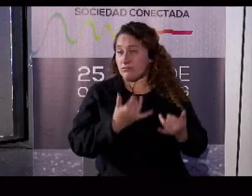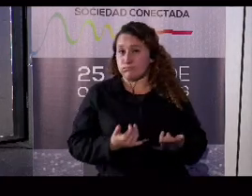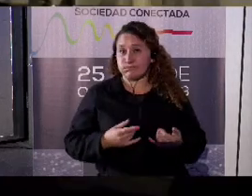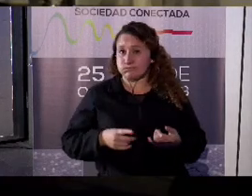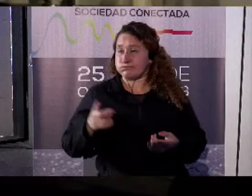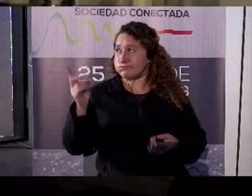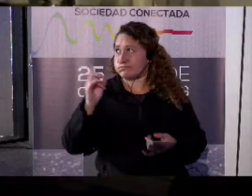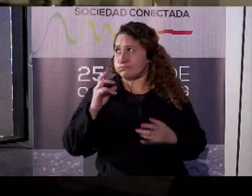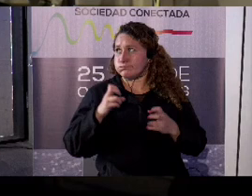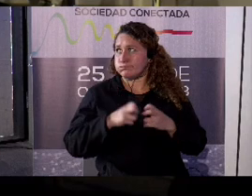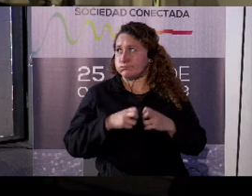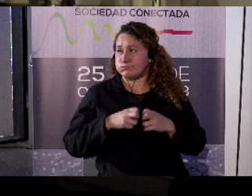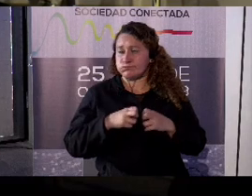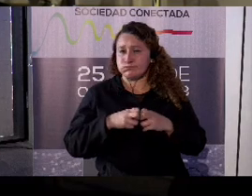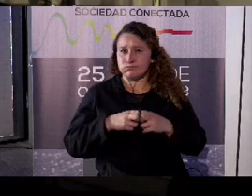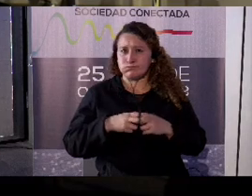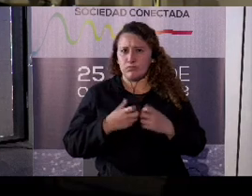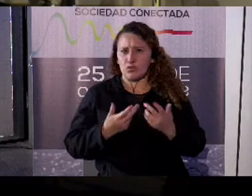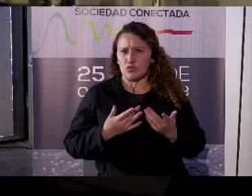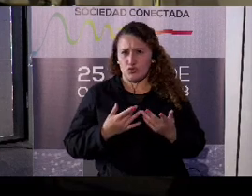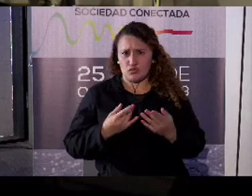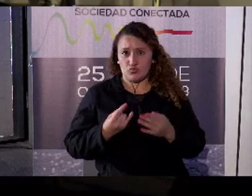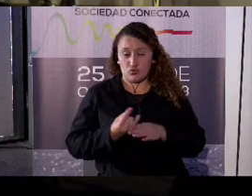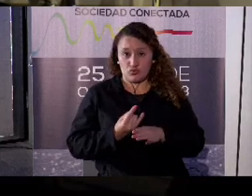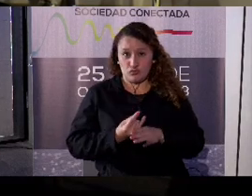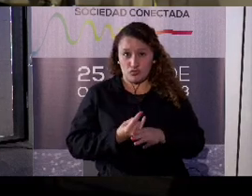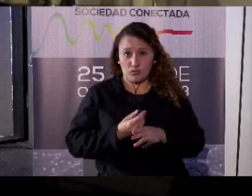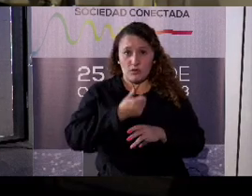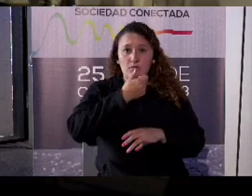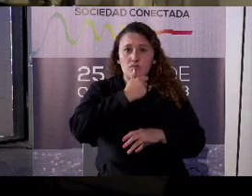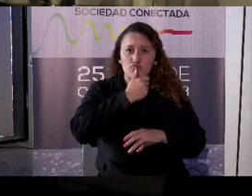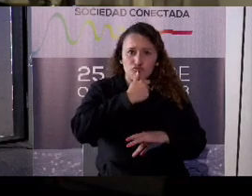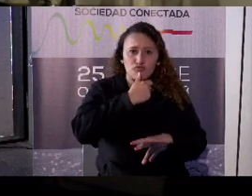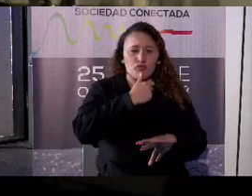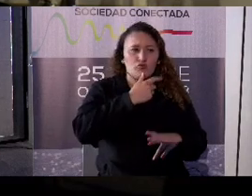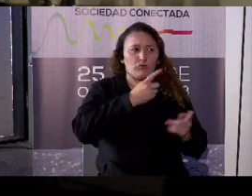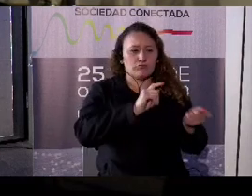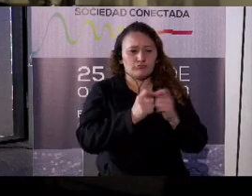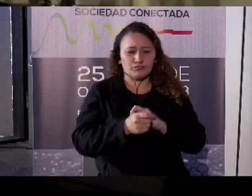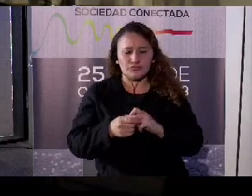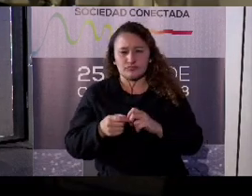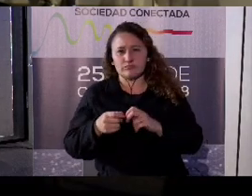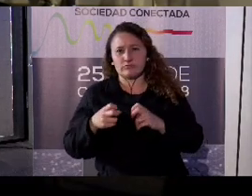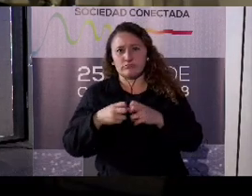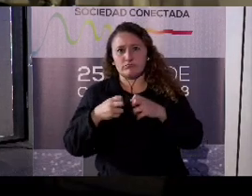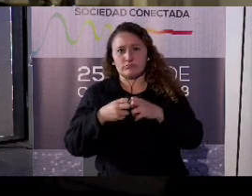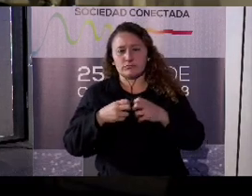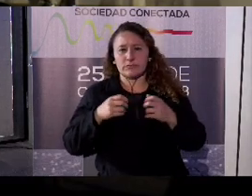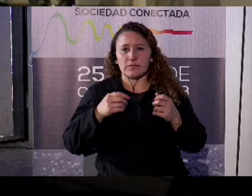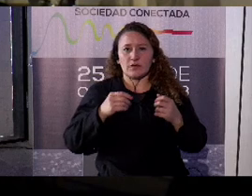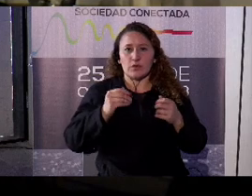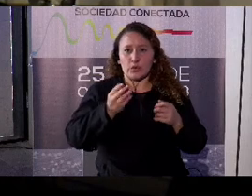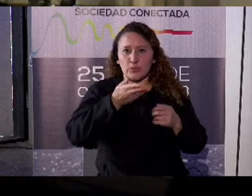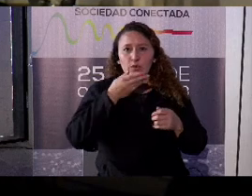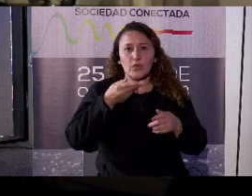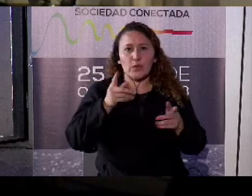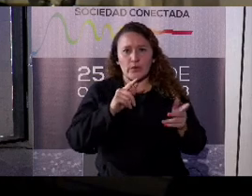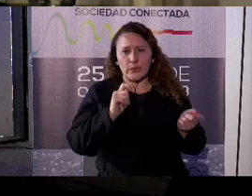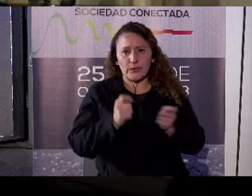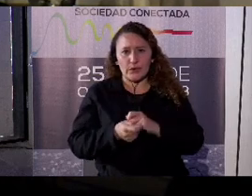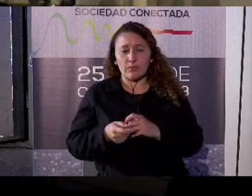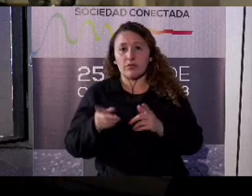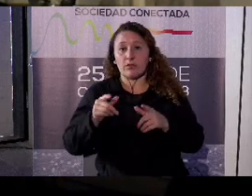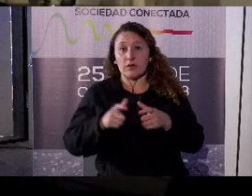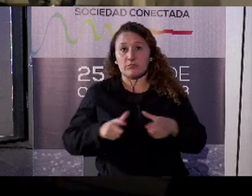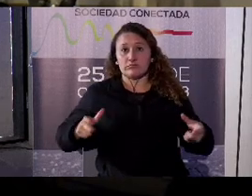solamente utilizan eh hidroeléctricas ni gas sino también utilizamos energías eólicas y energías eh solar los paneles solares